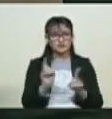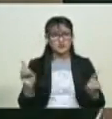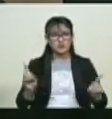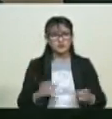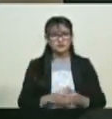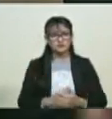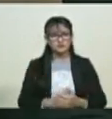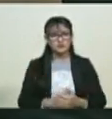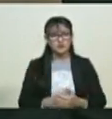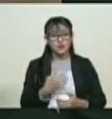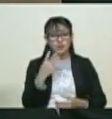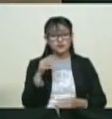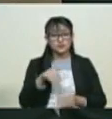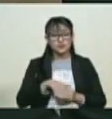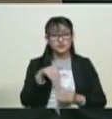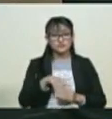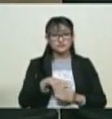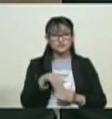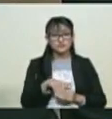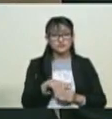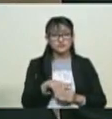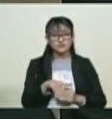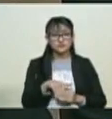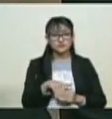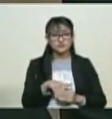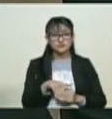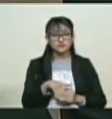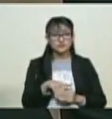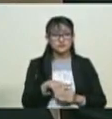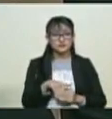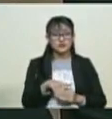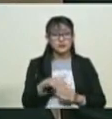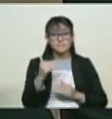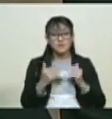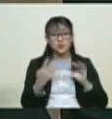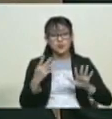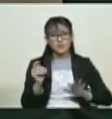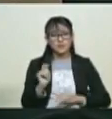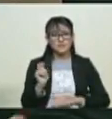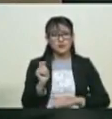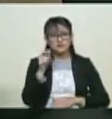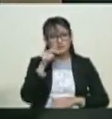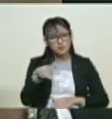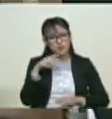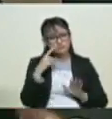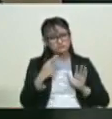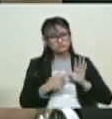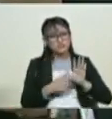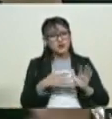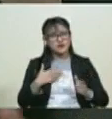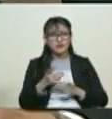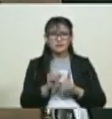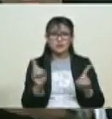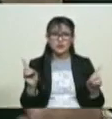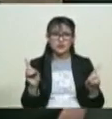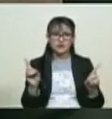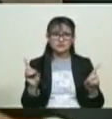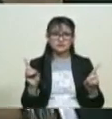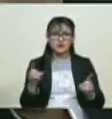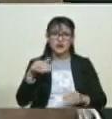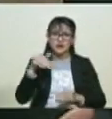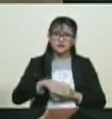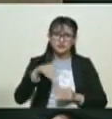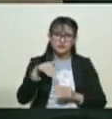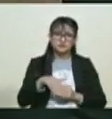cuatro elecciones en menos de nueve meses donde el pueblo ha demostrado que lo que quiere es democracia democracia elecciones